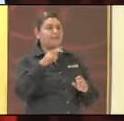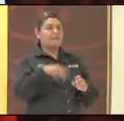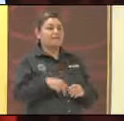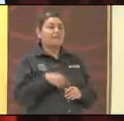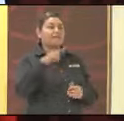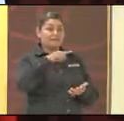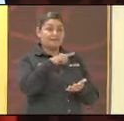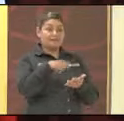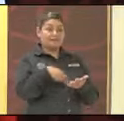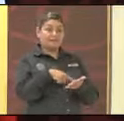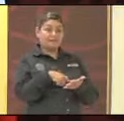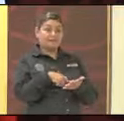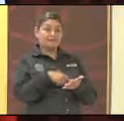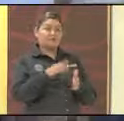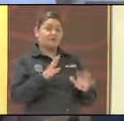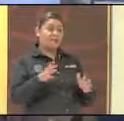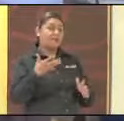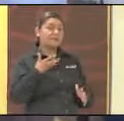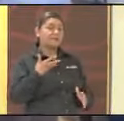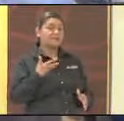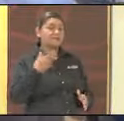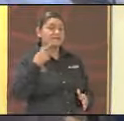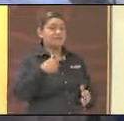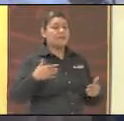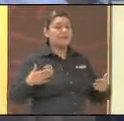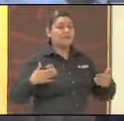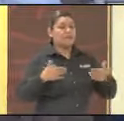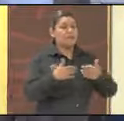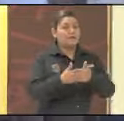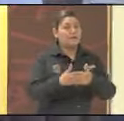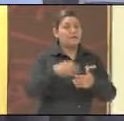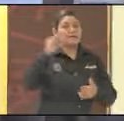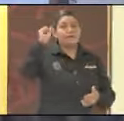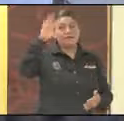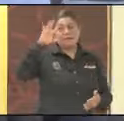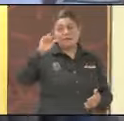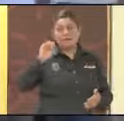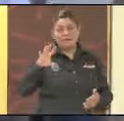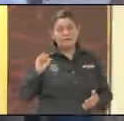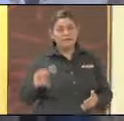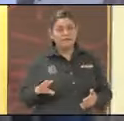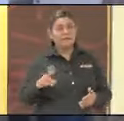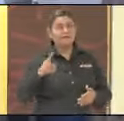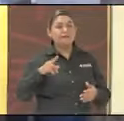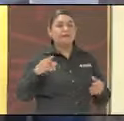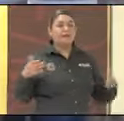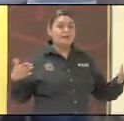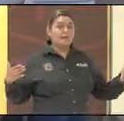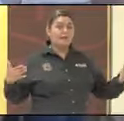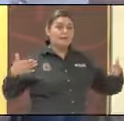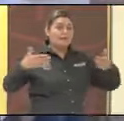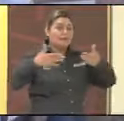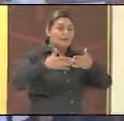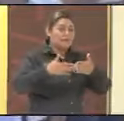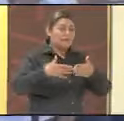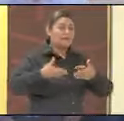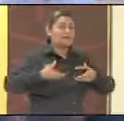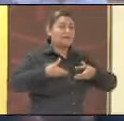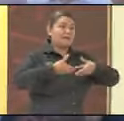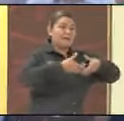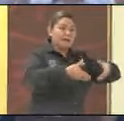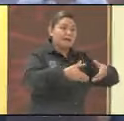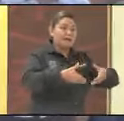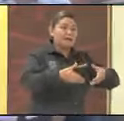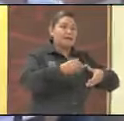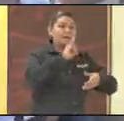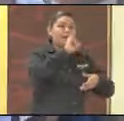en ese lugar, ya se están instalando las bases para la semaforización. Vamos a comunicar la calle, lo que es la